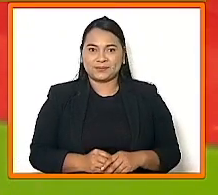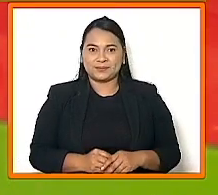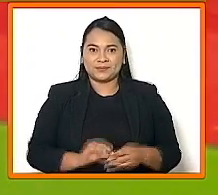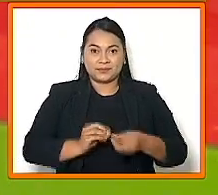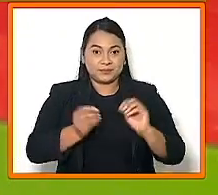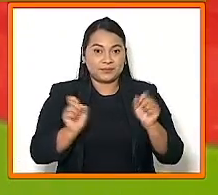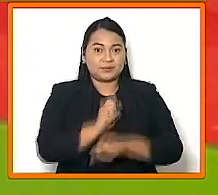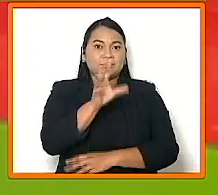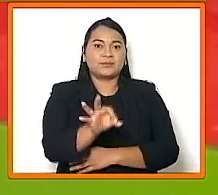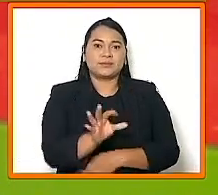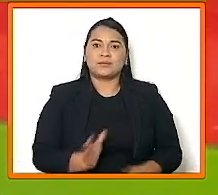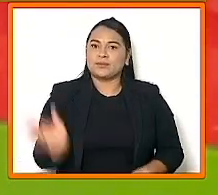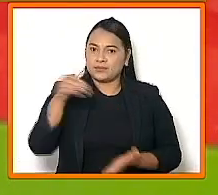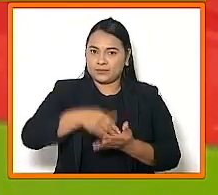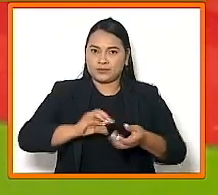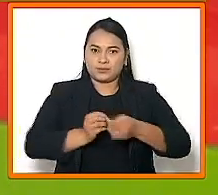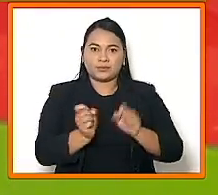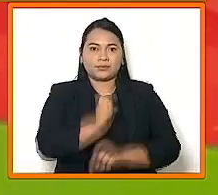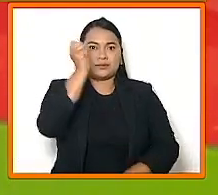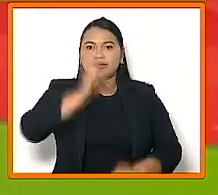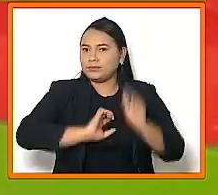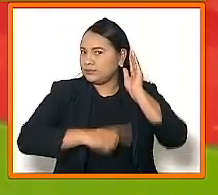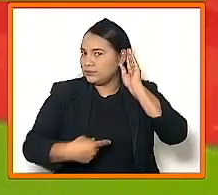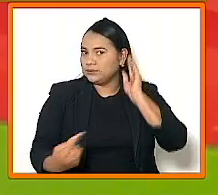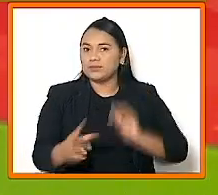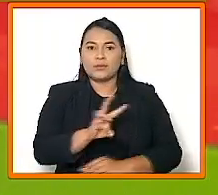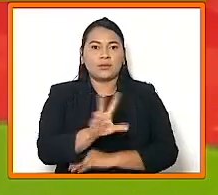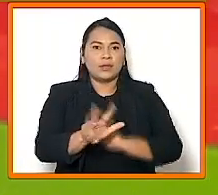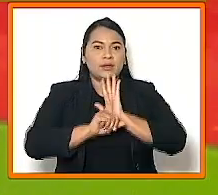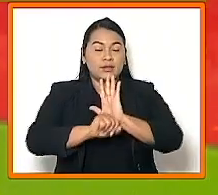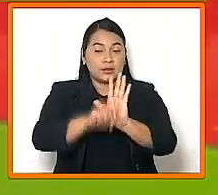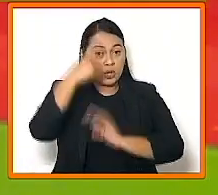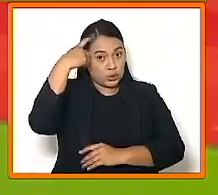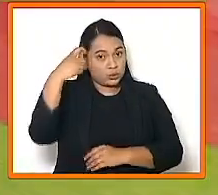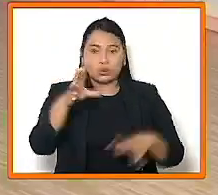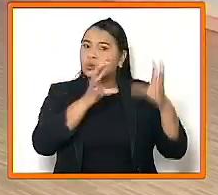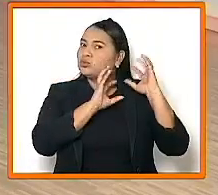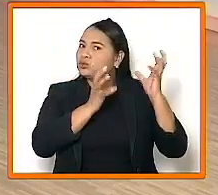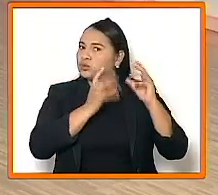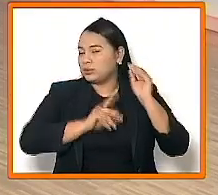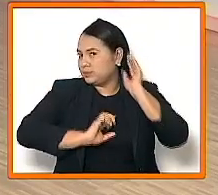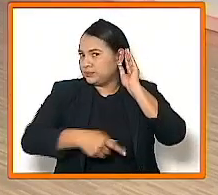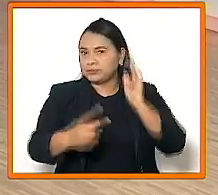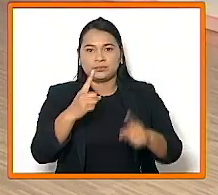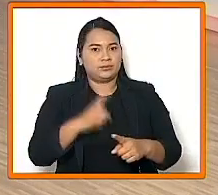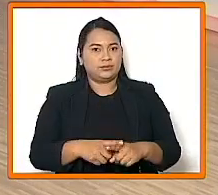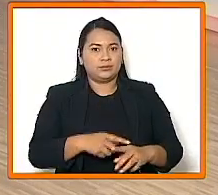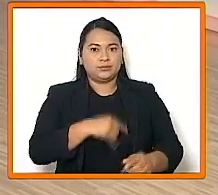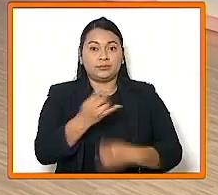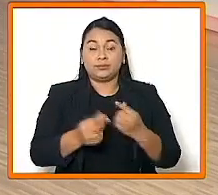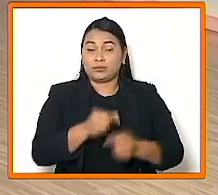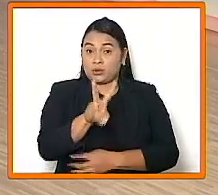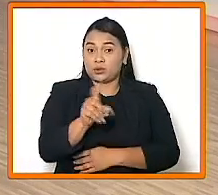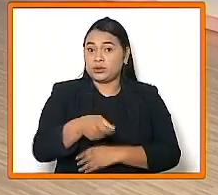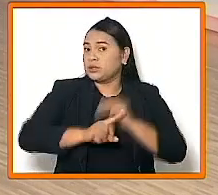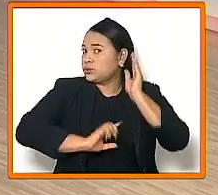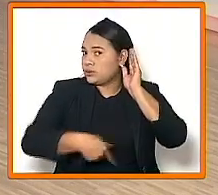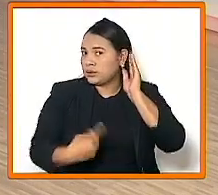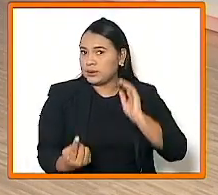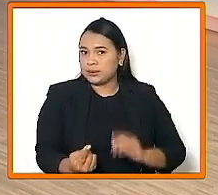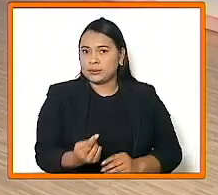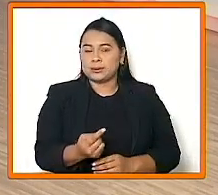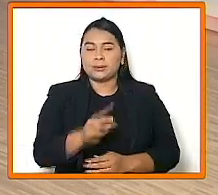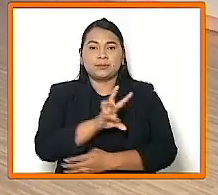este es el 9. Número favorecido para Diaria es el 63 con su símbolo de sueños Coco. Para Multi X, 2X y para más